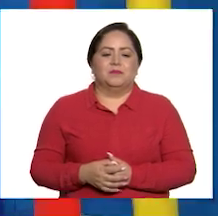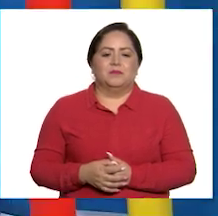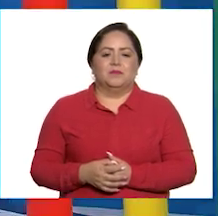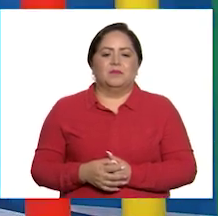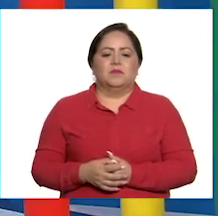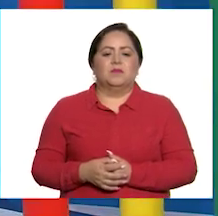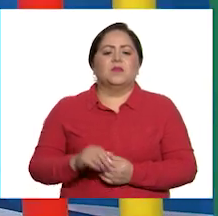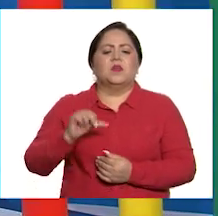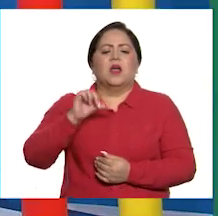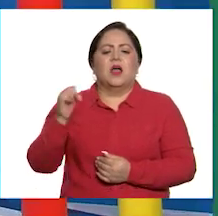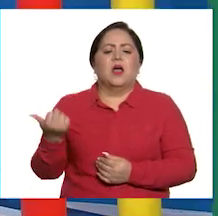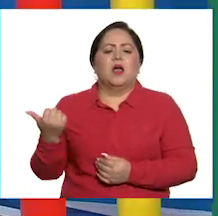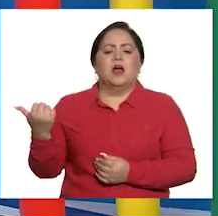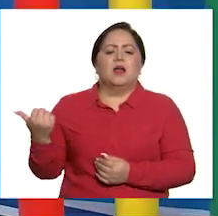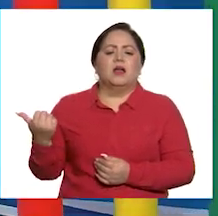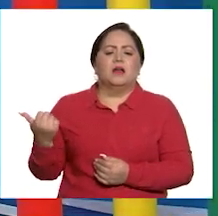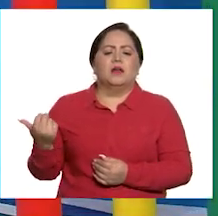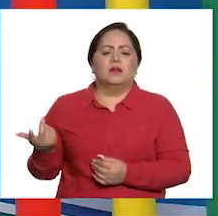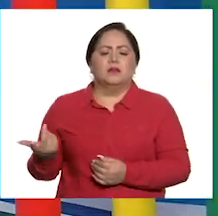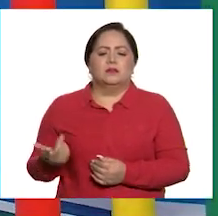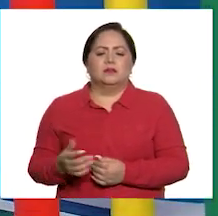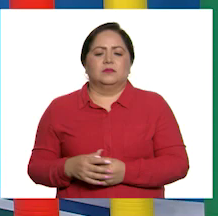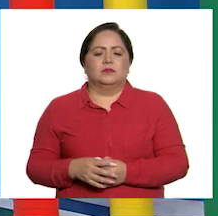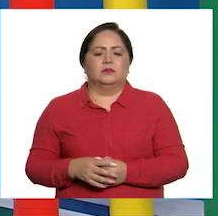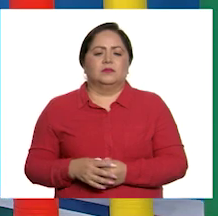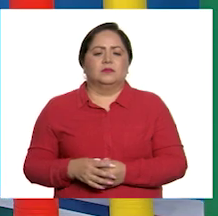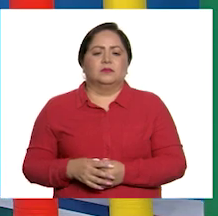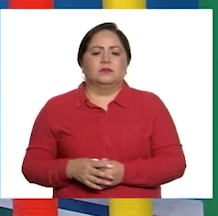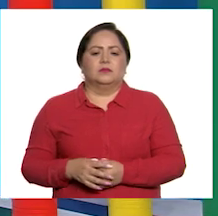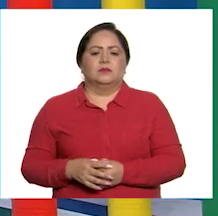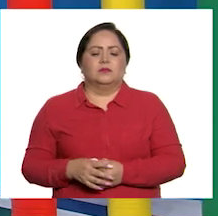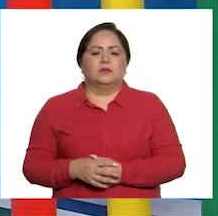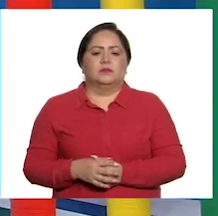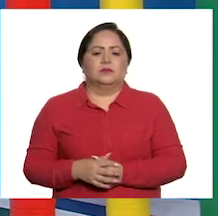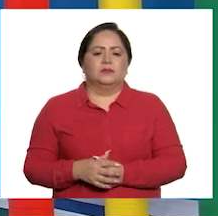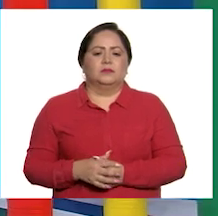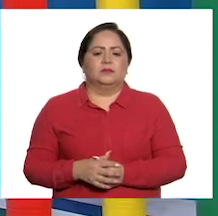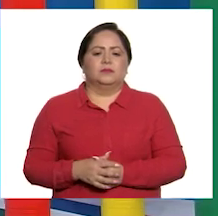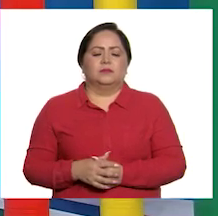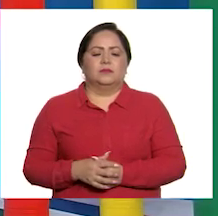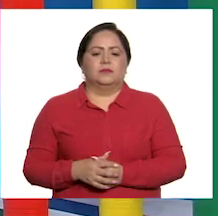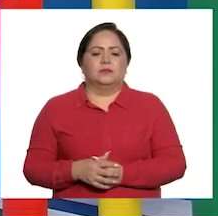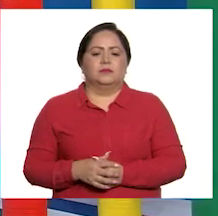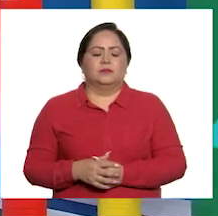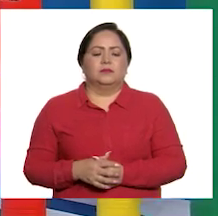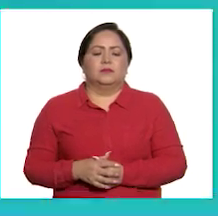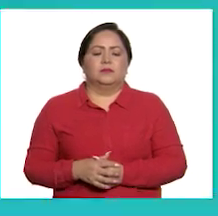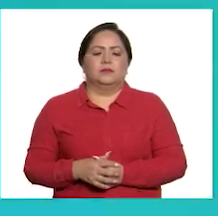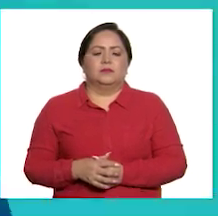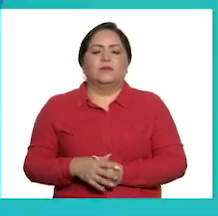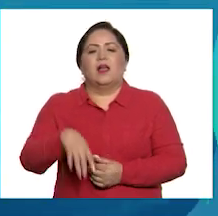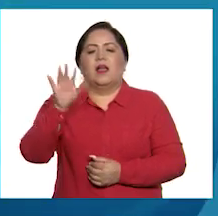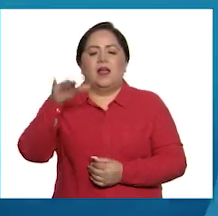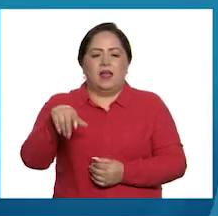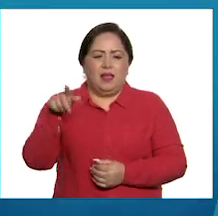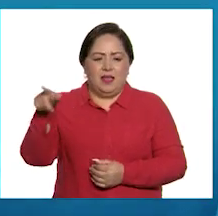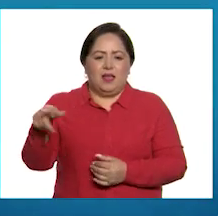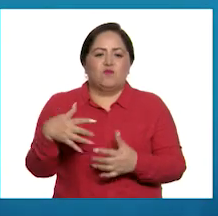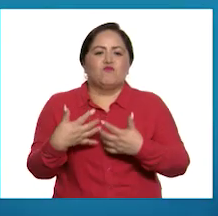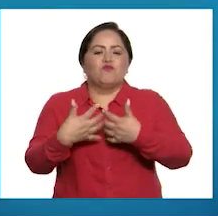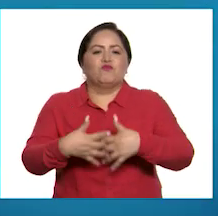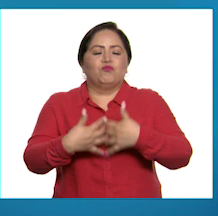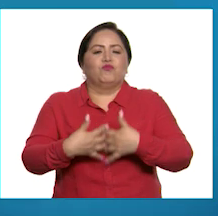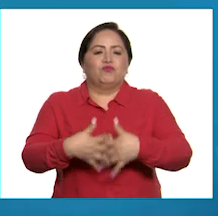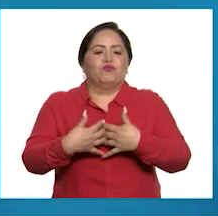¿Qué nombre le corresponde a esta imagen que tenemos aquí? Ah, bueno, pues ese es un